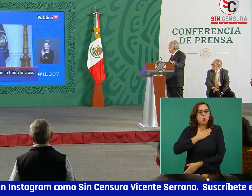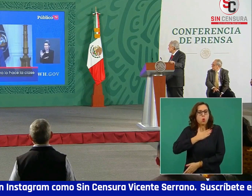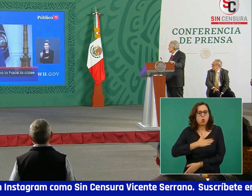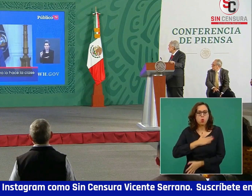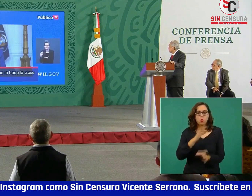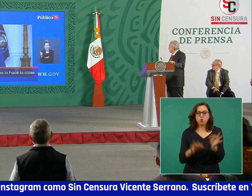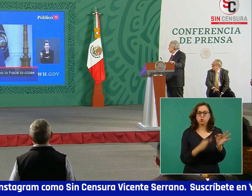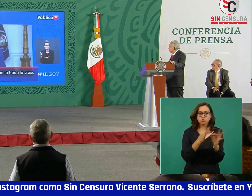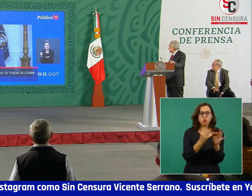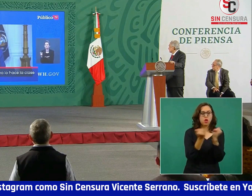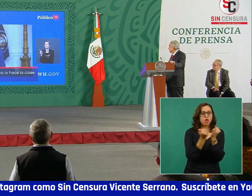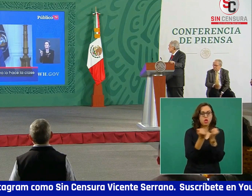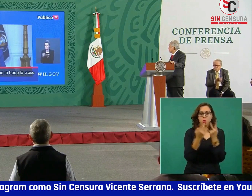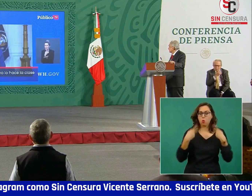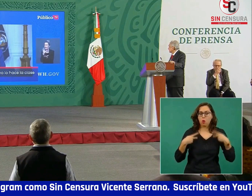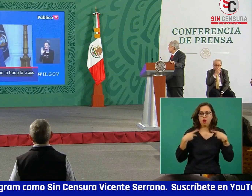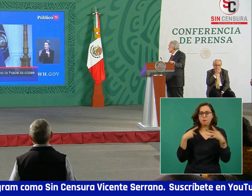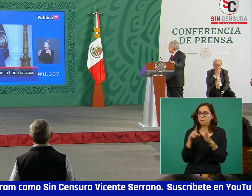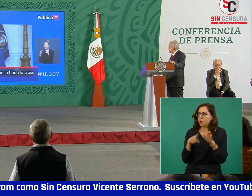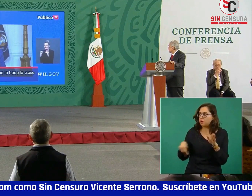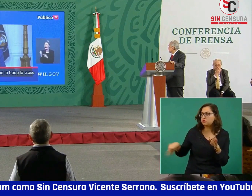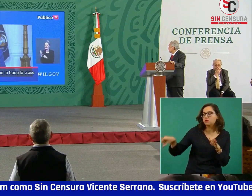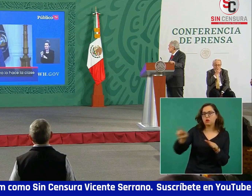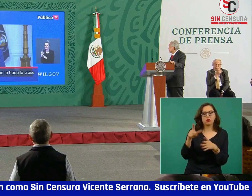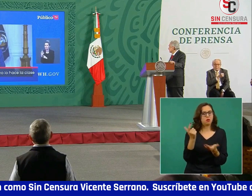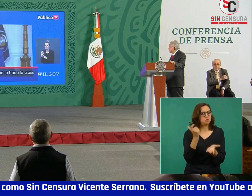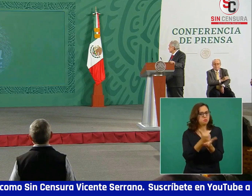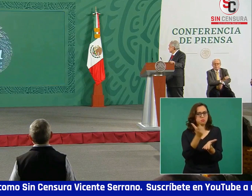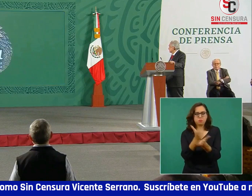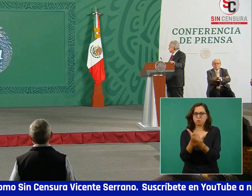fair share. Just like middle class folks do.